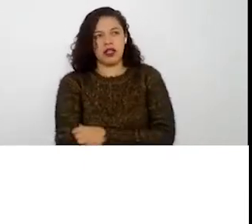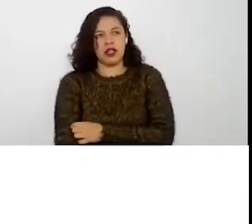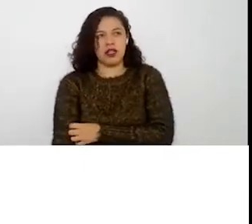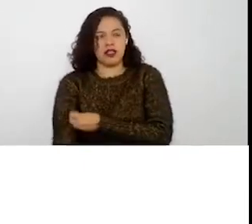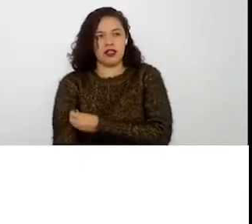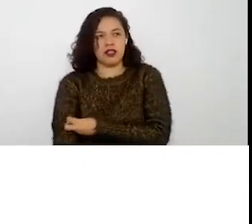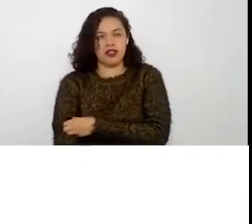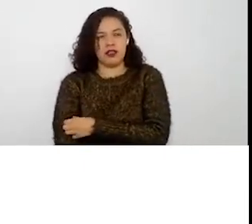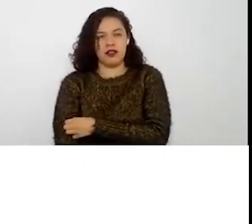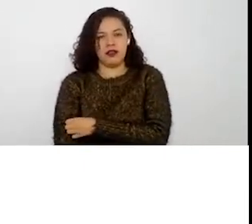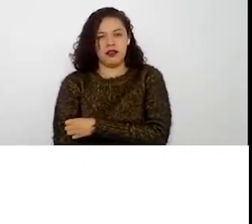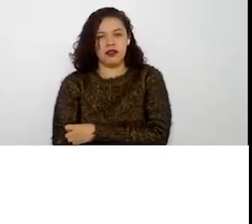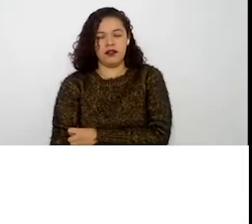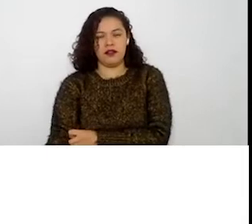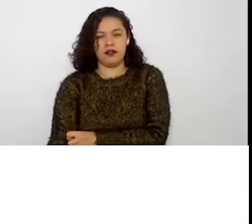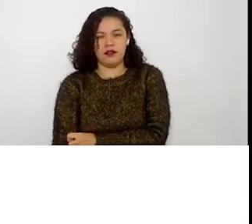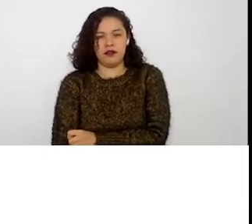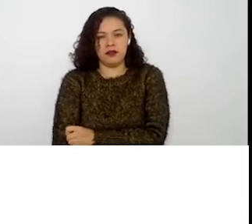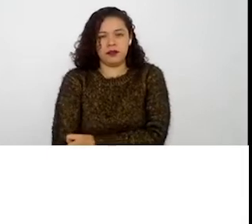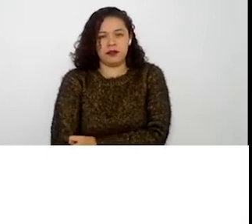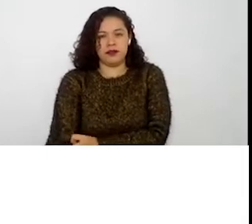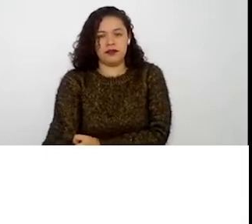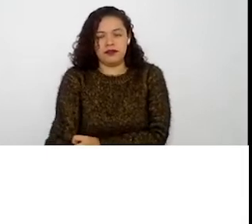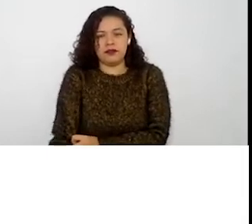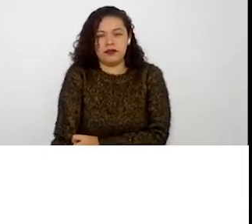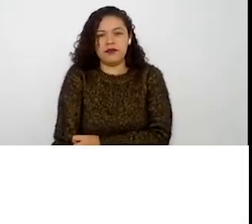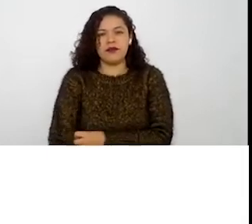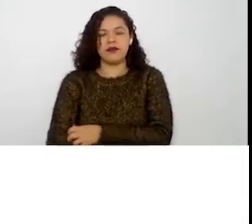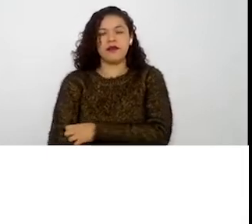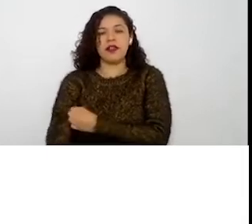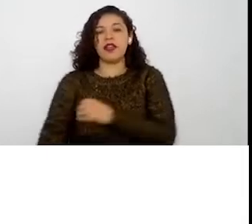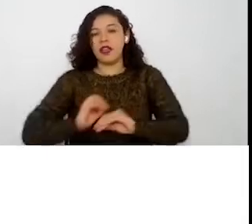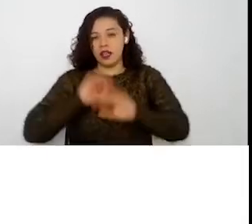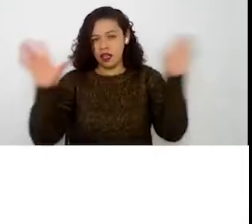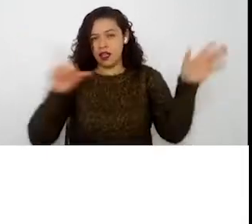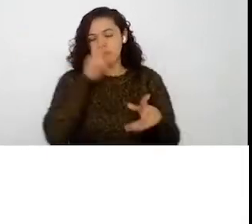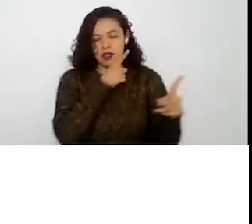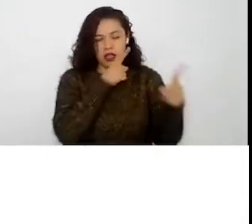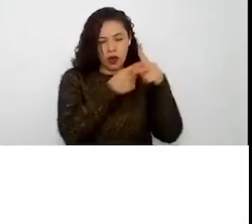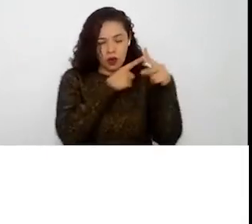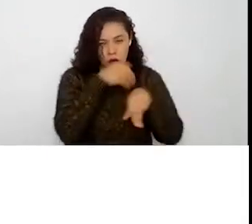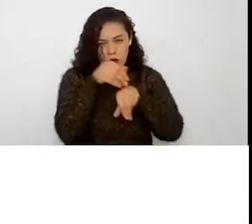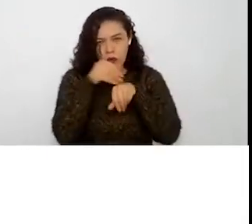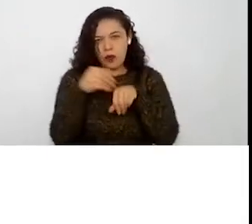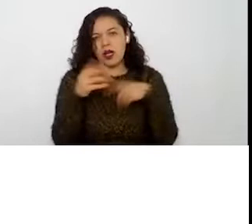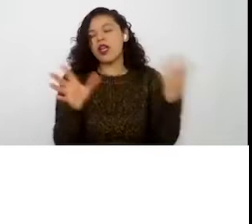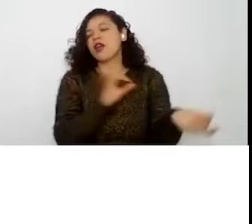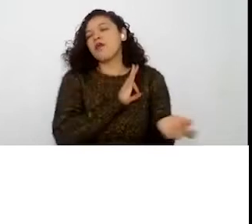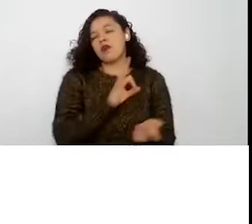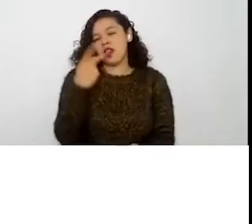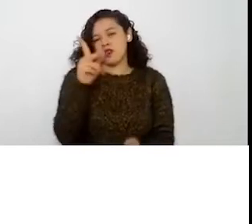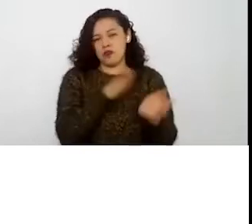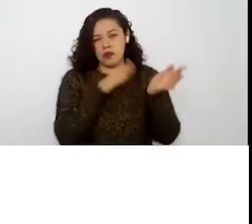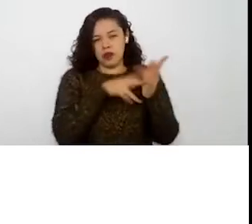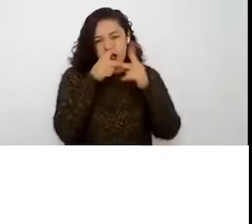lo que está haciendo Y por supuesto en la parte de los números que usted pueda tener ahora sí que su